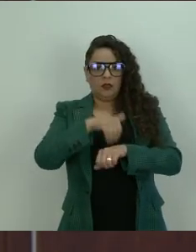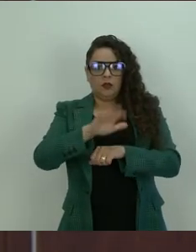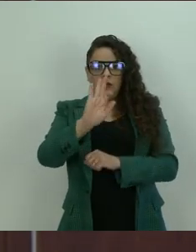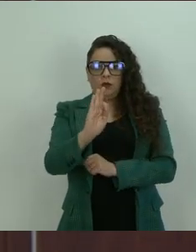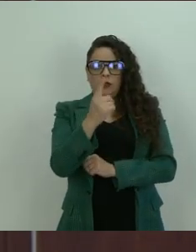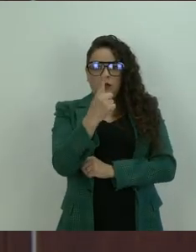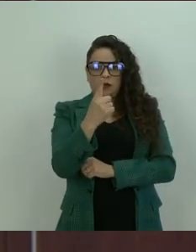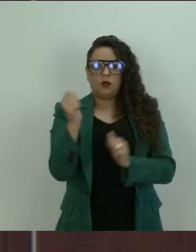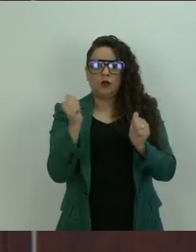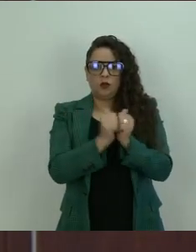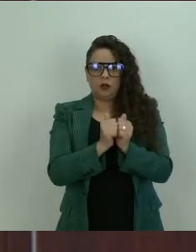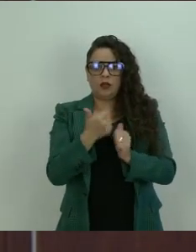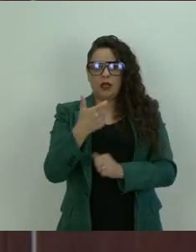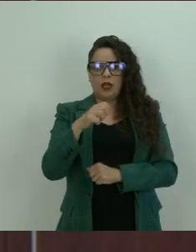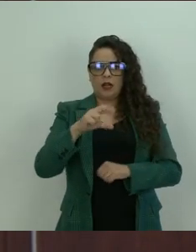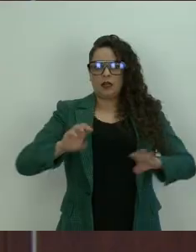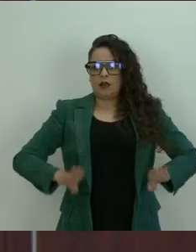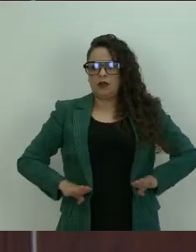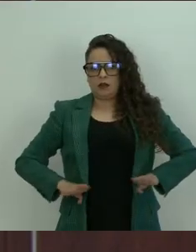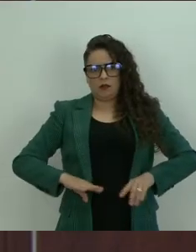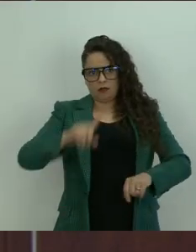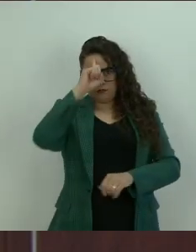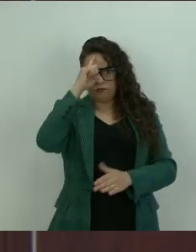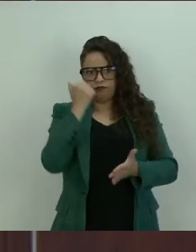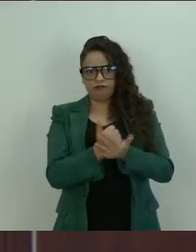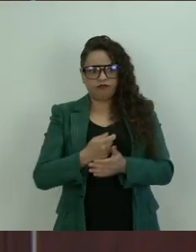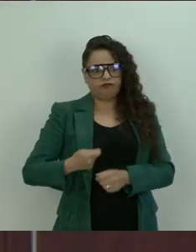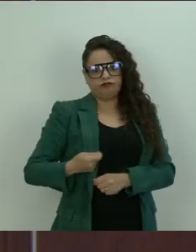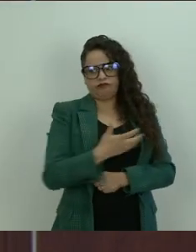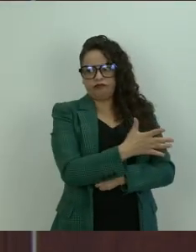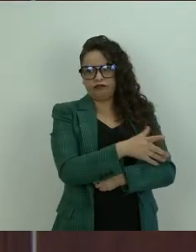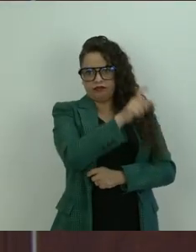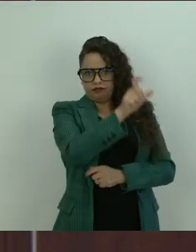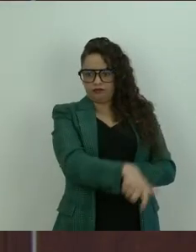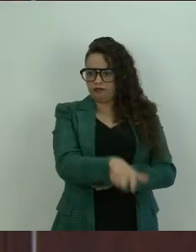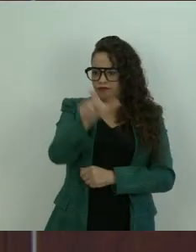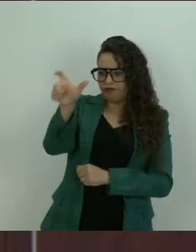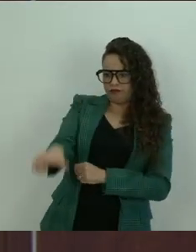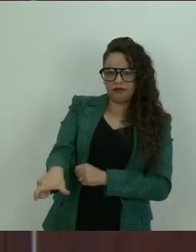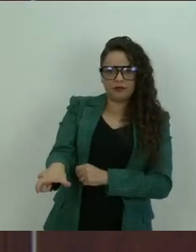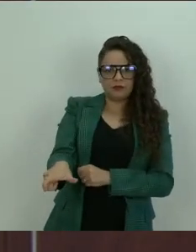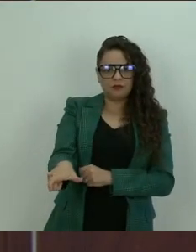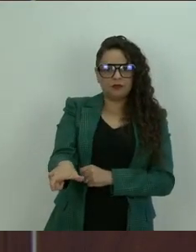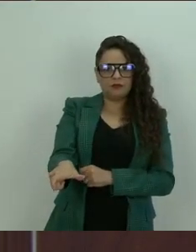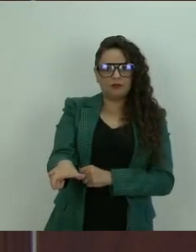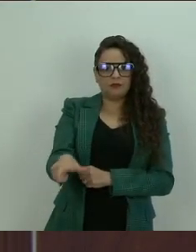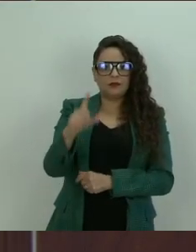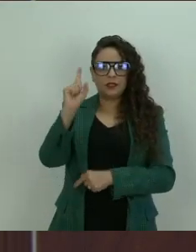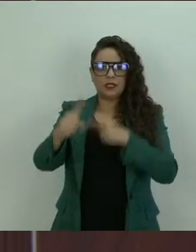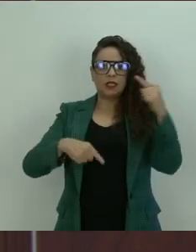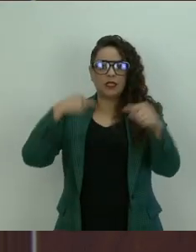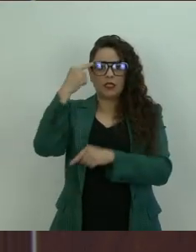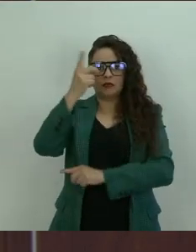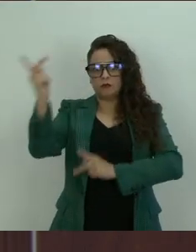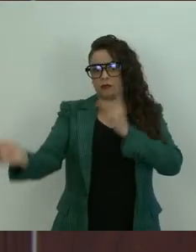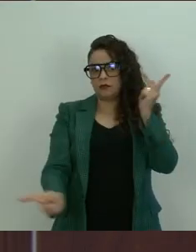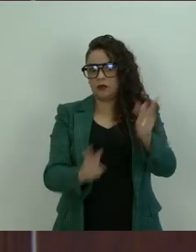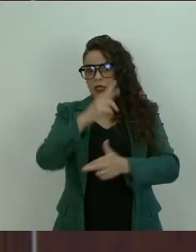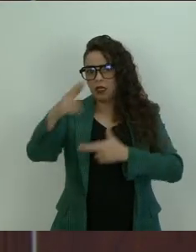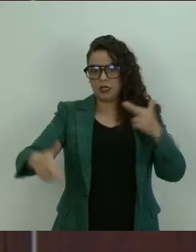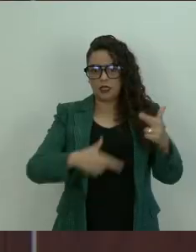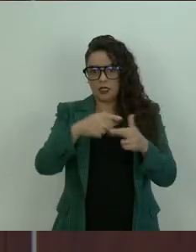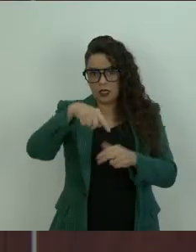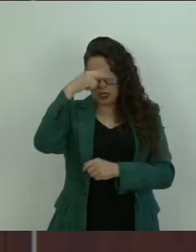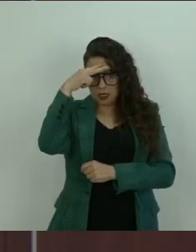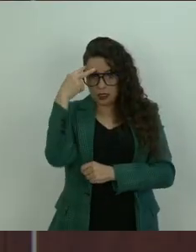ver con estereotipos de género, y seguramente el tribunal va a aportar cuando venga la consulta regional en México.